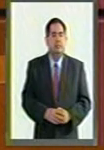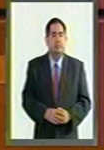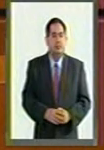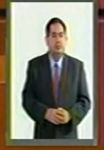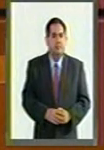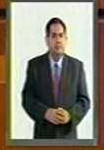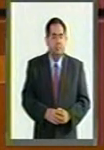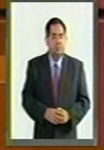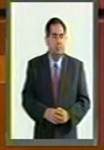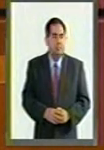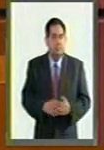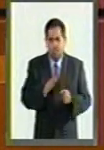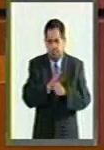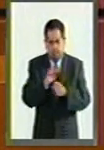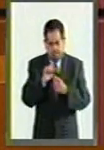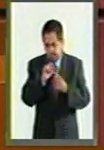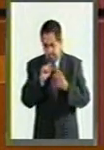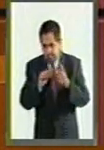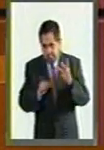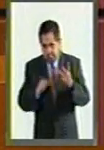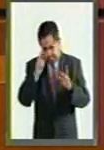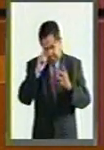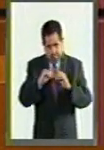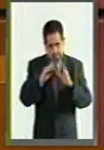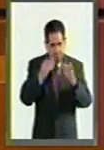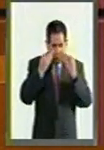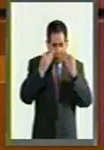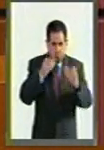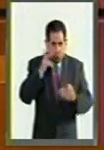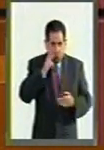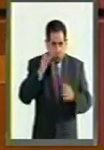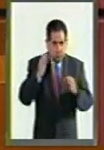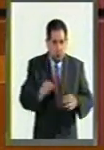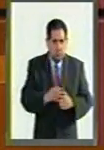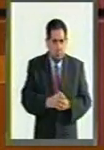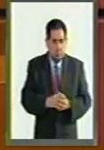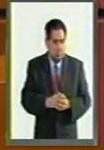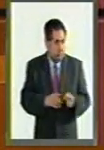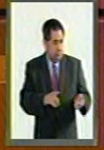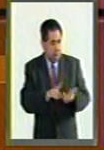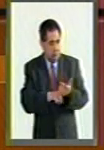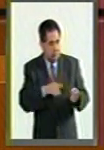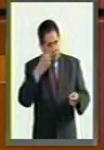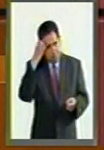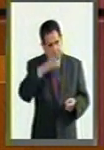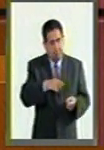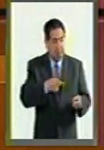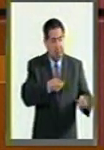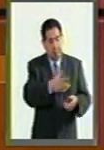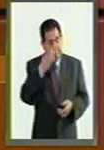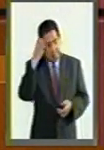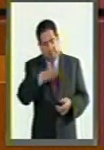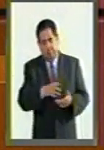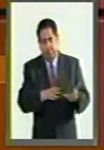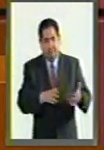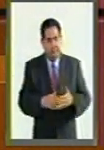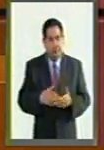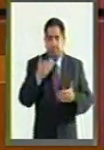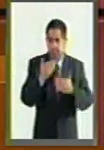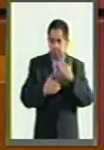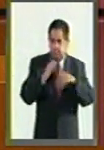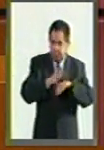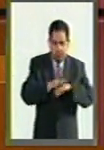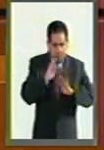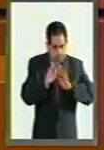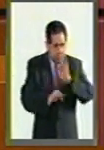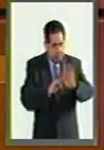¿Cuáles son los elementos que surgen y que quedan evidenciados? La criminalización de los usuarios, la falta de acceso a tratamiento